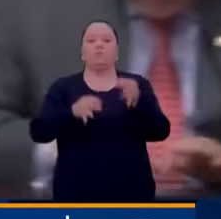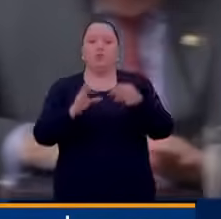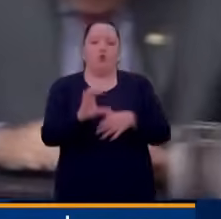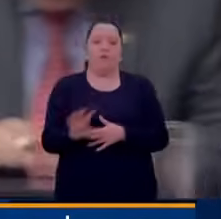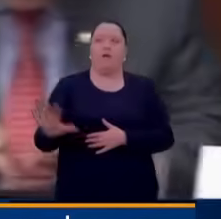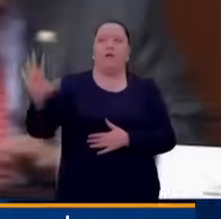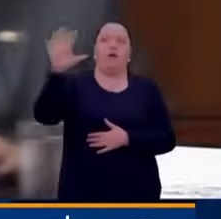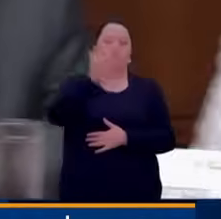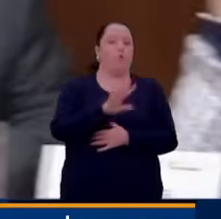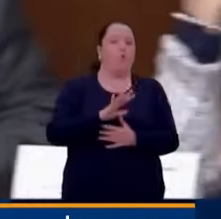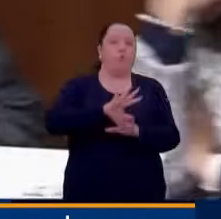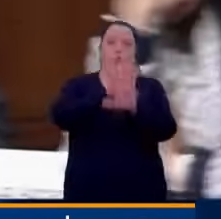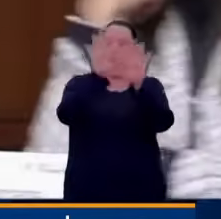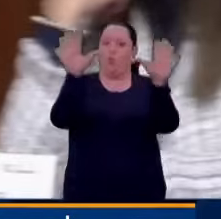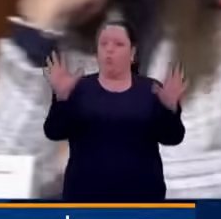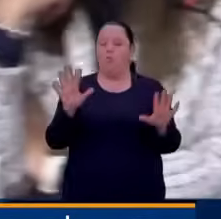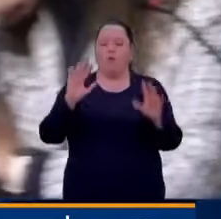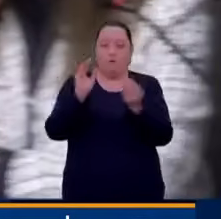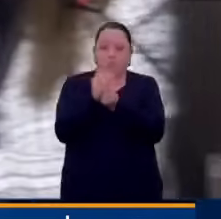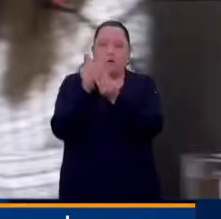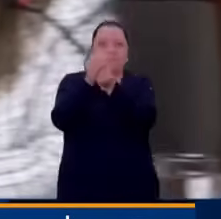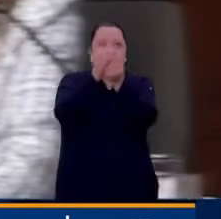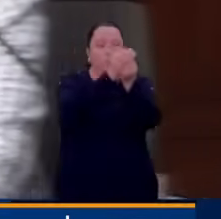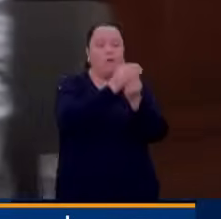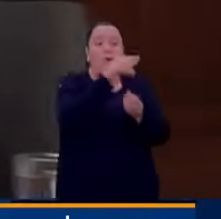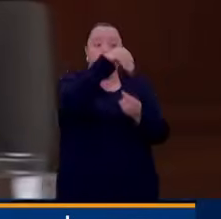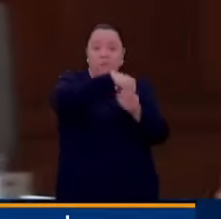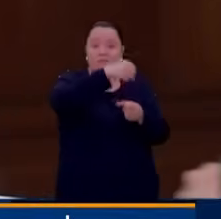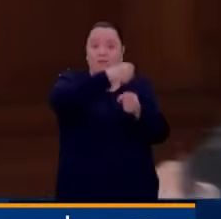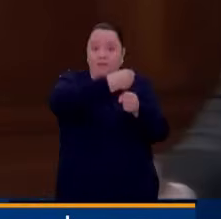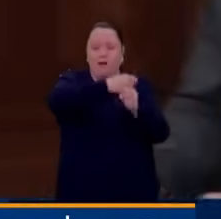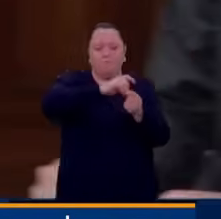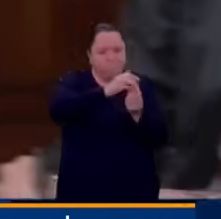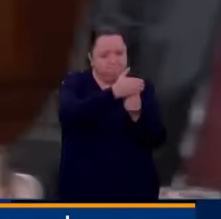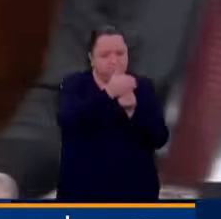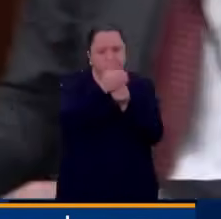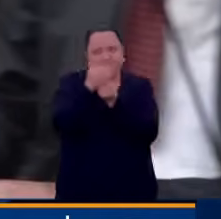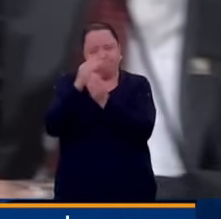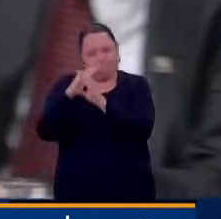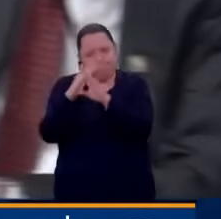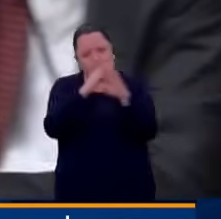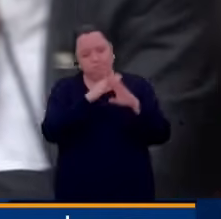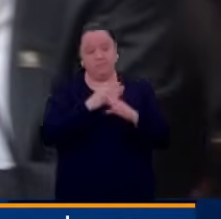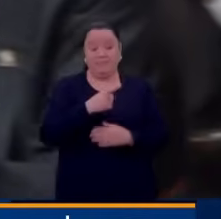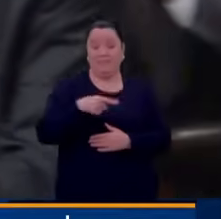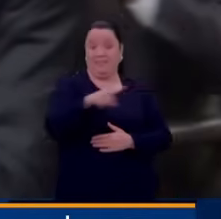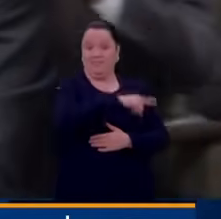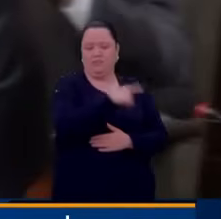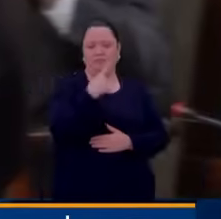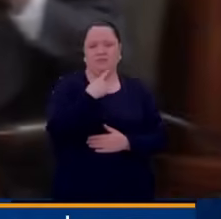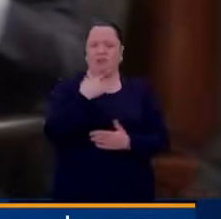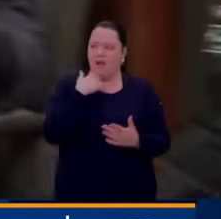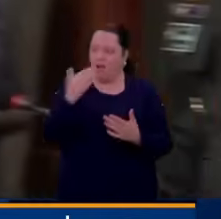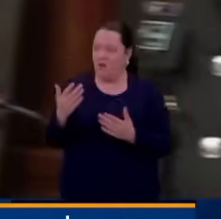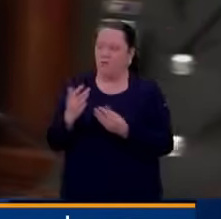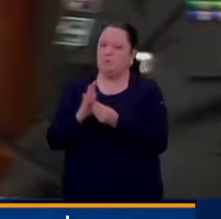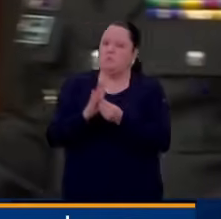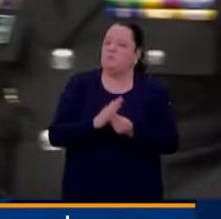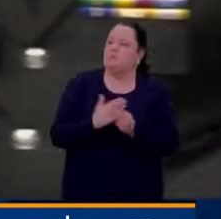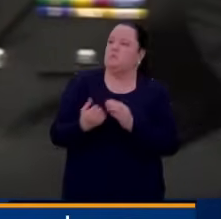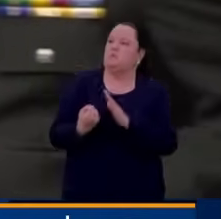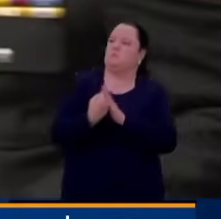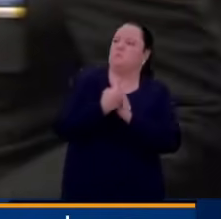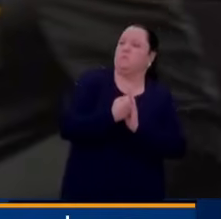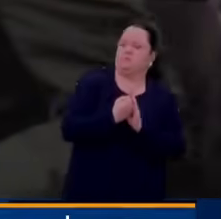ser resguardadas con sus servidores y servidoras. Ellos han señalado que rechazan cualquier tipo de presión, que no van a